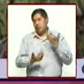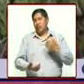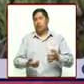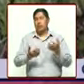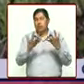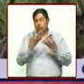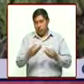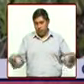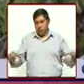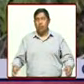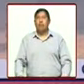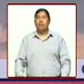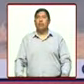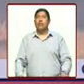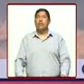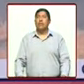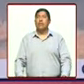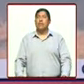forestales.